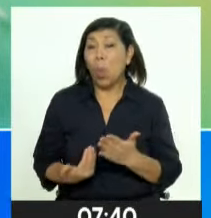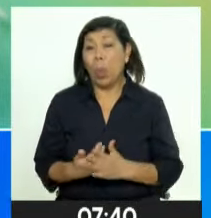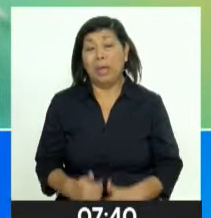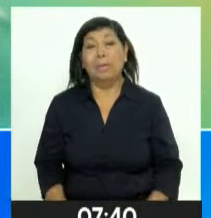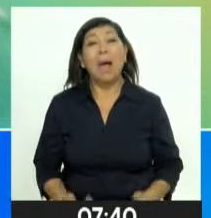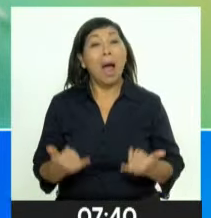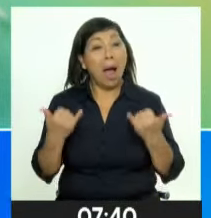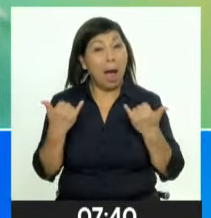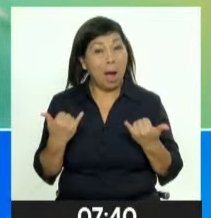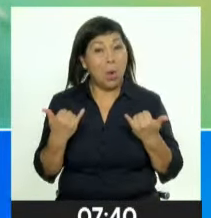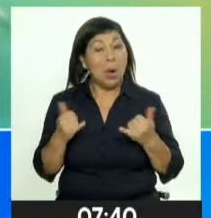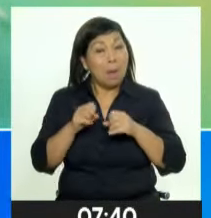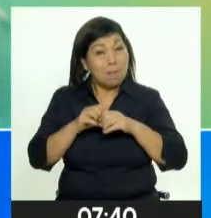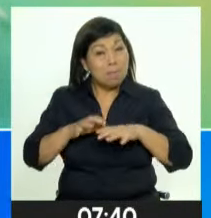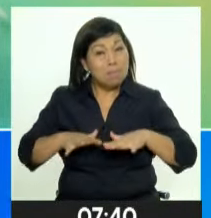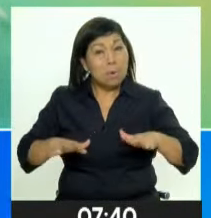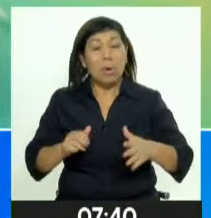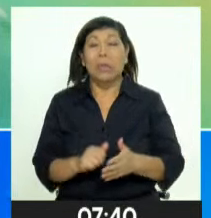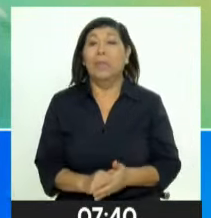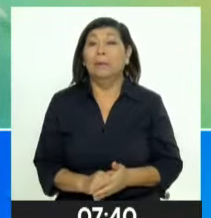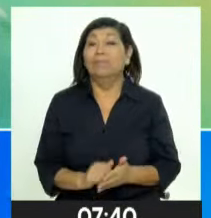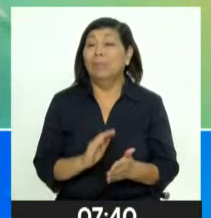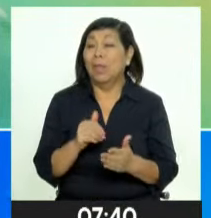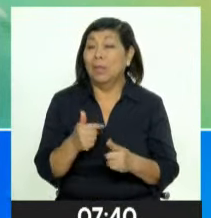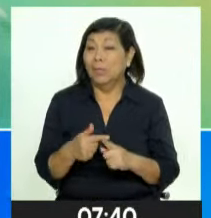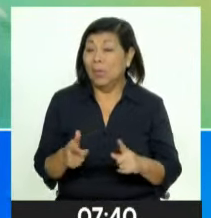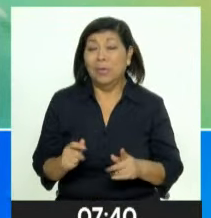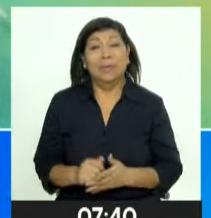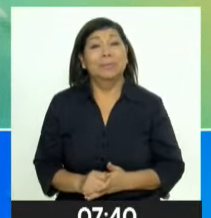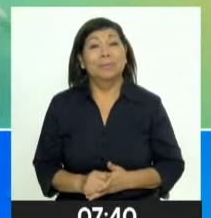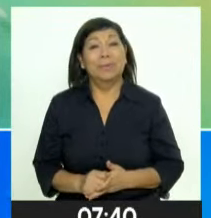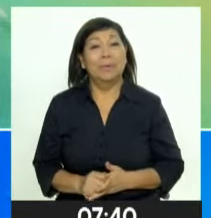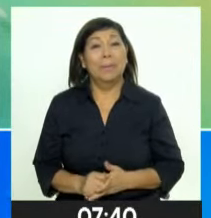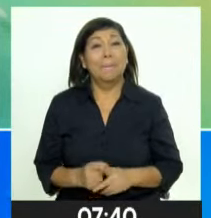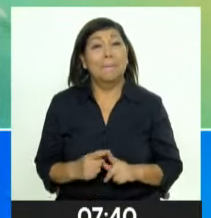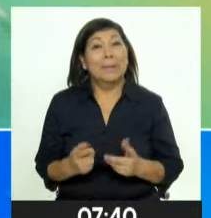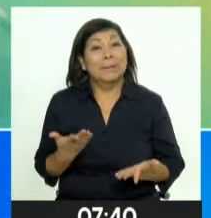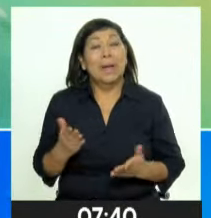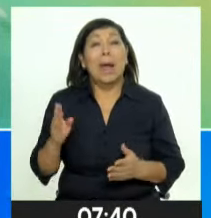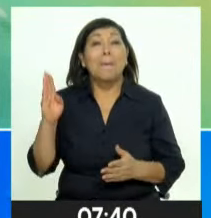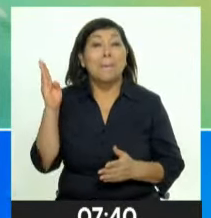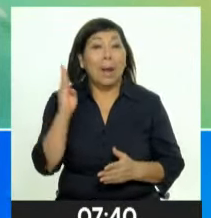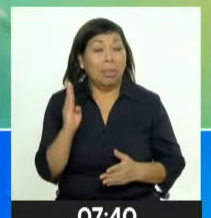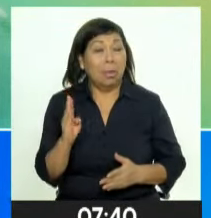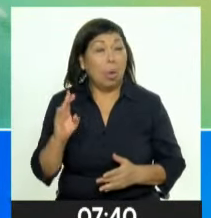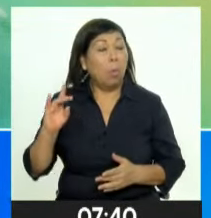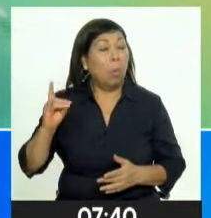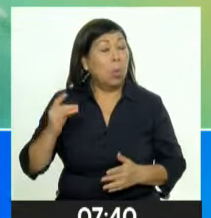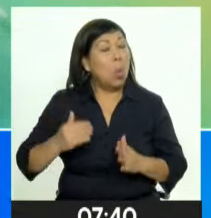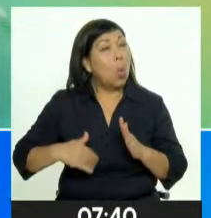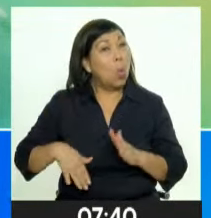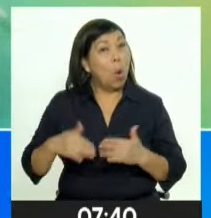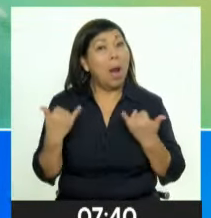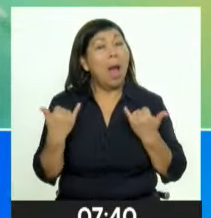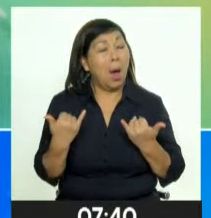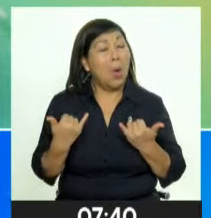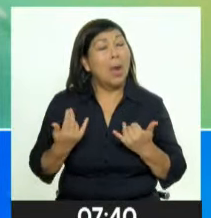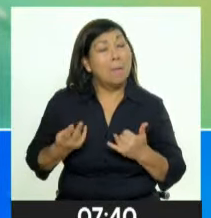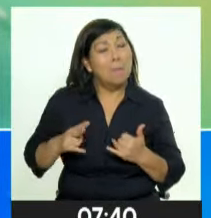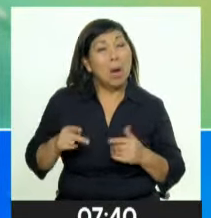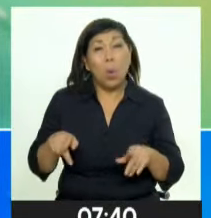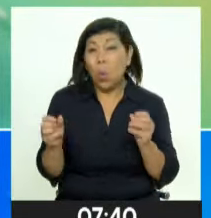estamos ahora en una epidemia a nivel regional en todas las Américas. Brasil y Bolivia tienen también una gran epidemia en estos momentos junto